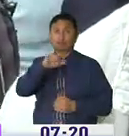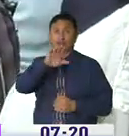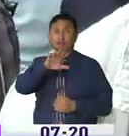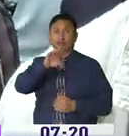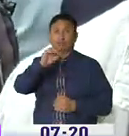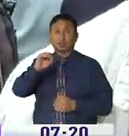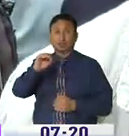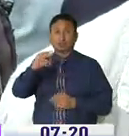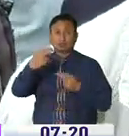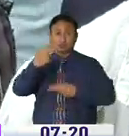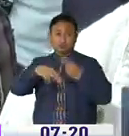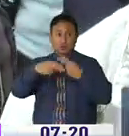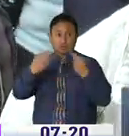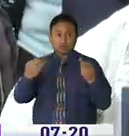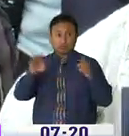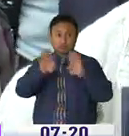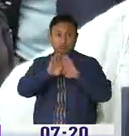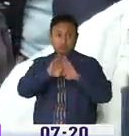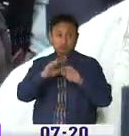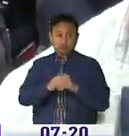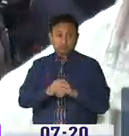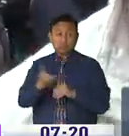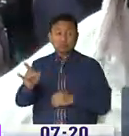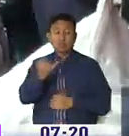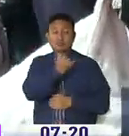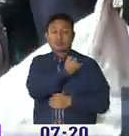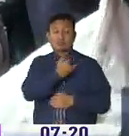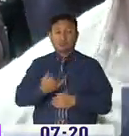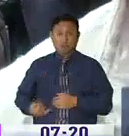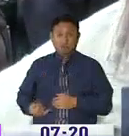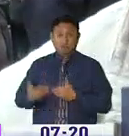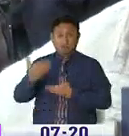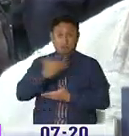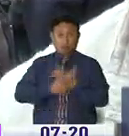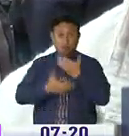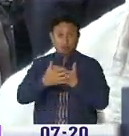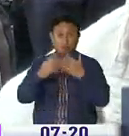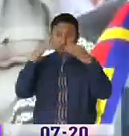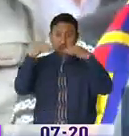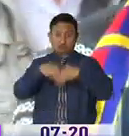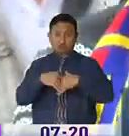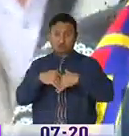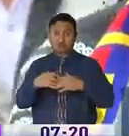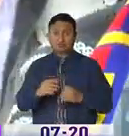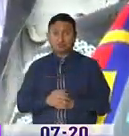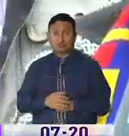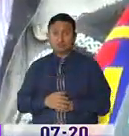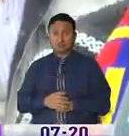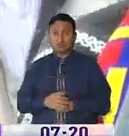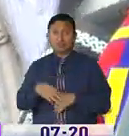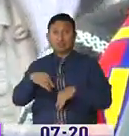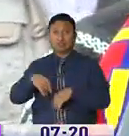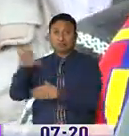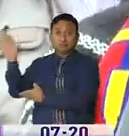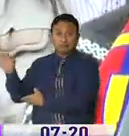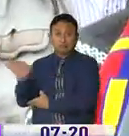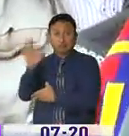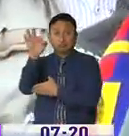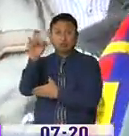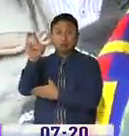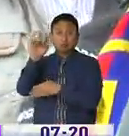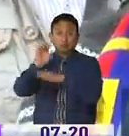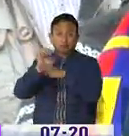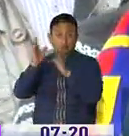cerrado, la ciudad de Ipiales comercialmente está colapsada. Representantes de la República del Ecuador no dan